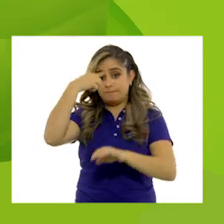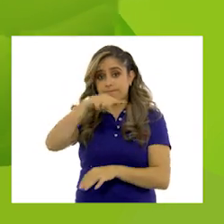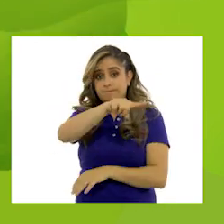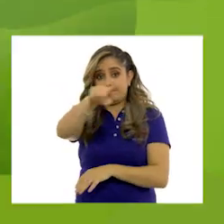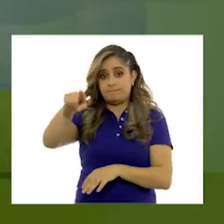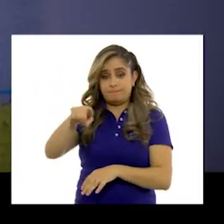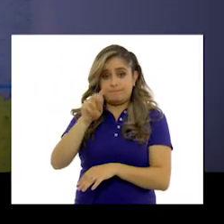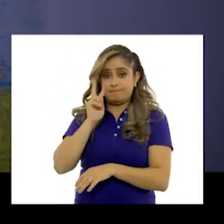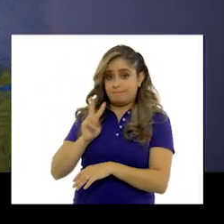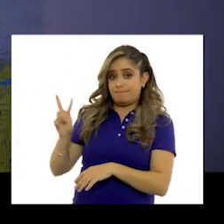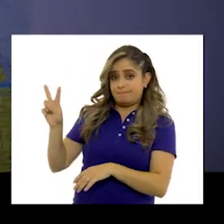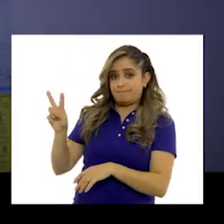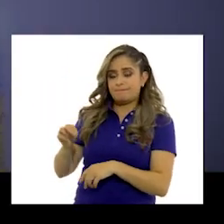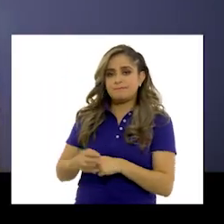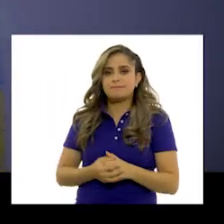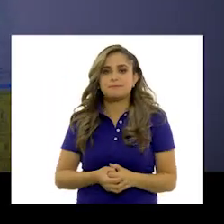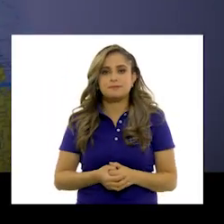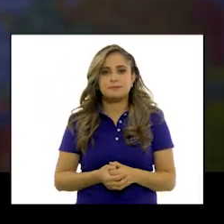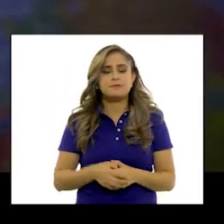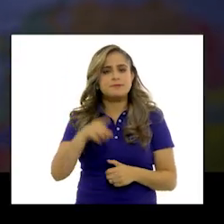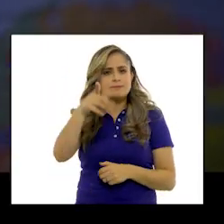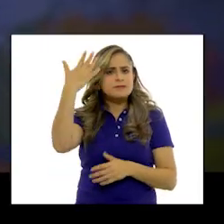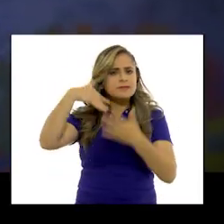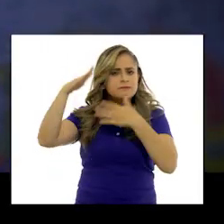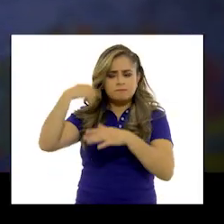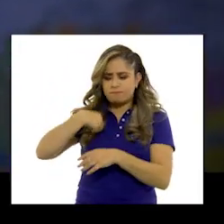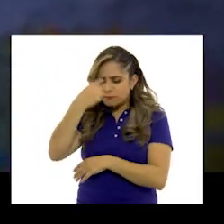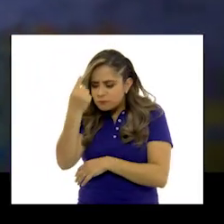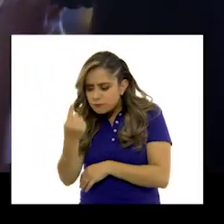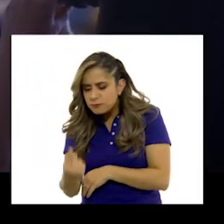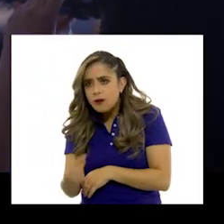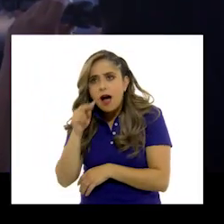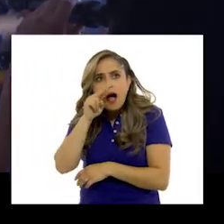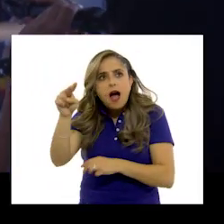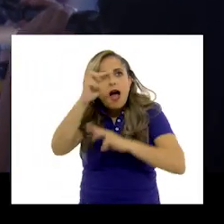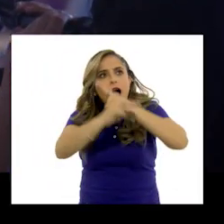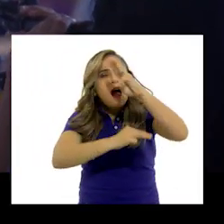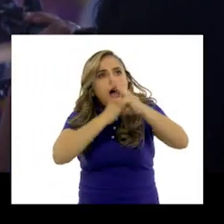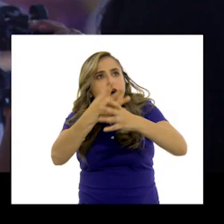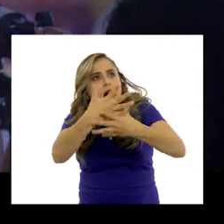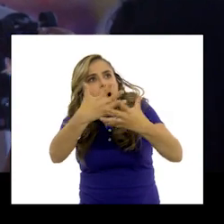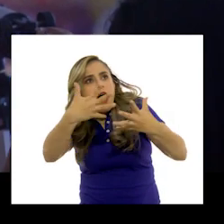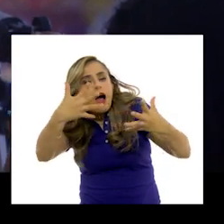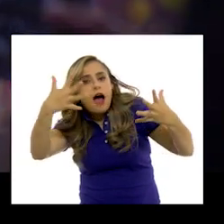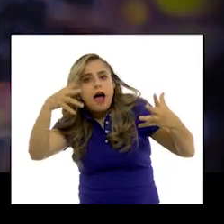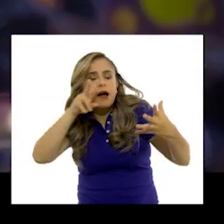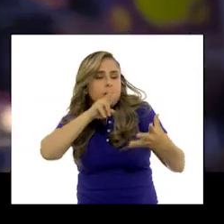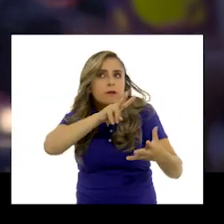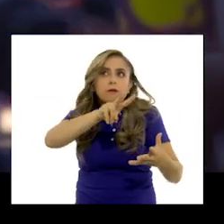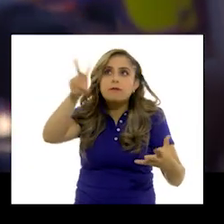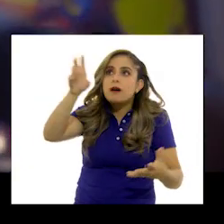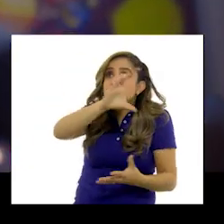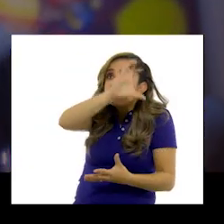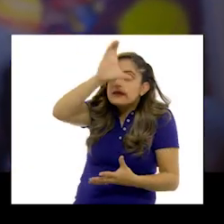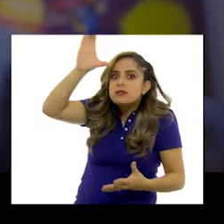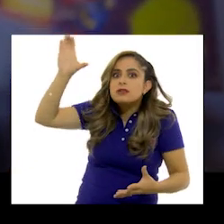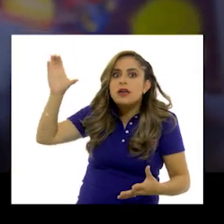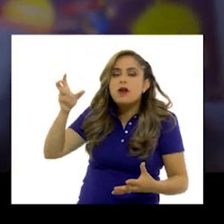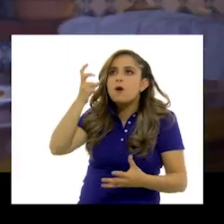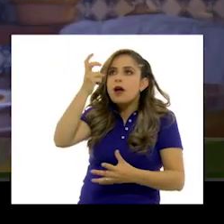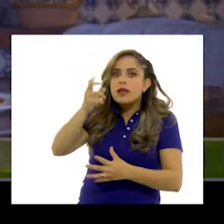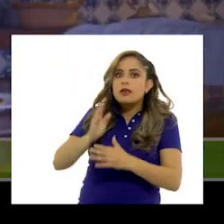importante. Cuando eres pequeña, el mundo parece ser inmenso, pero para mí fue el cielo el que me hizo entender que no había